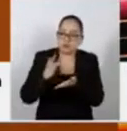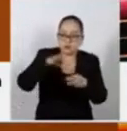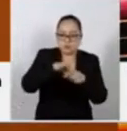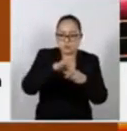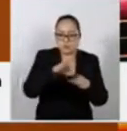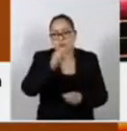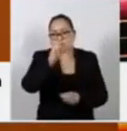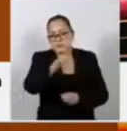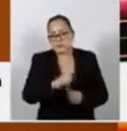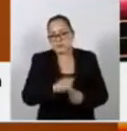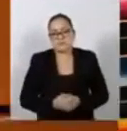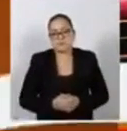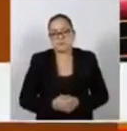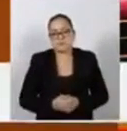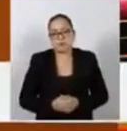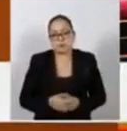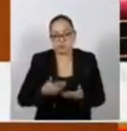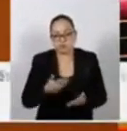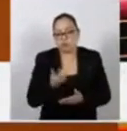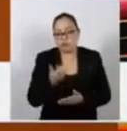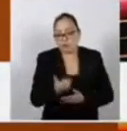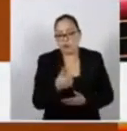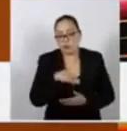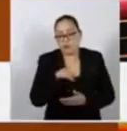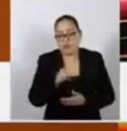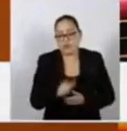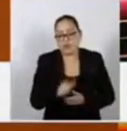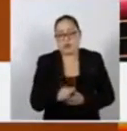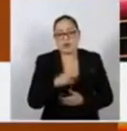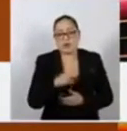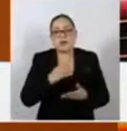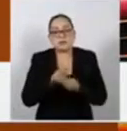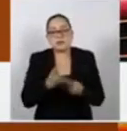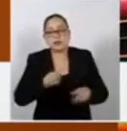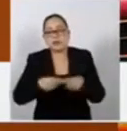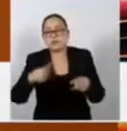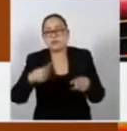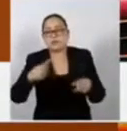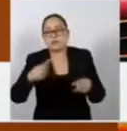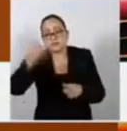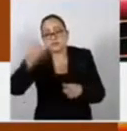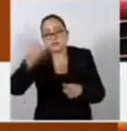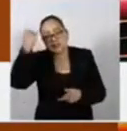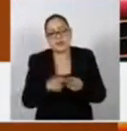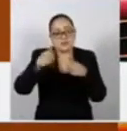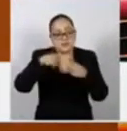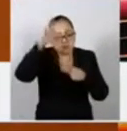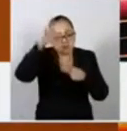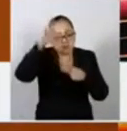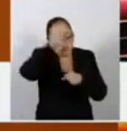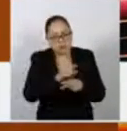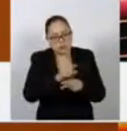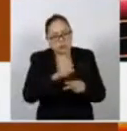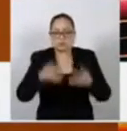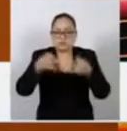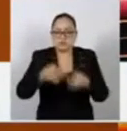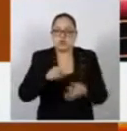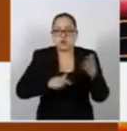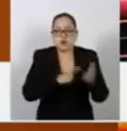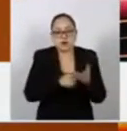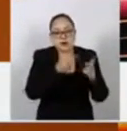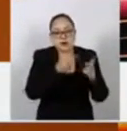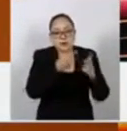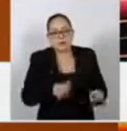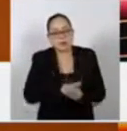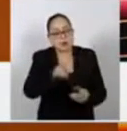favor. Con esta moneda creo que celebramos la pluralidad de ideas, la diversidad cultural, los orígenes y las raíces